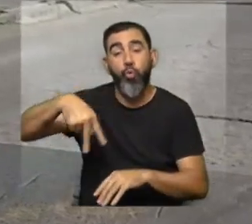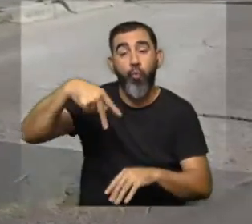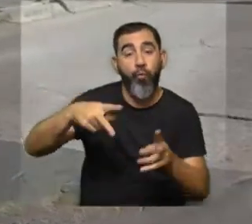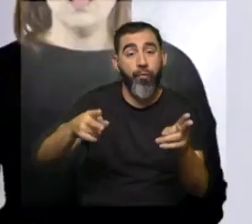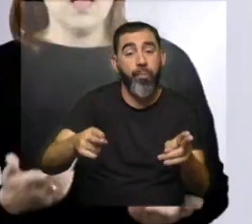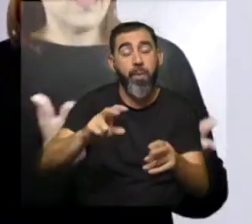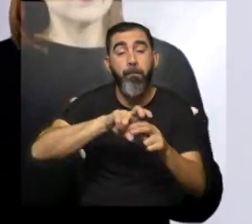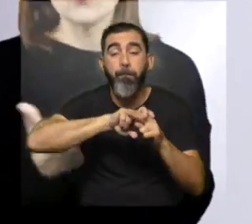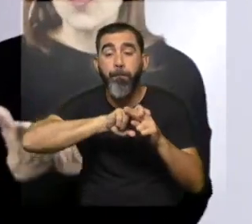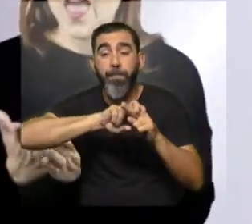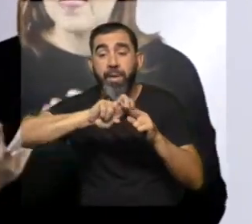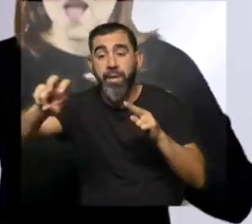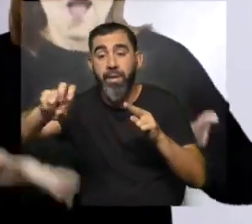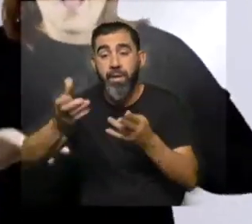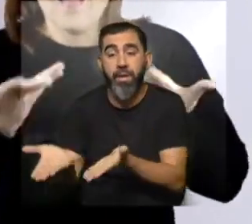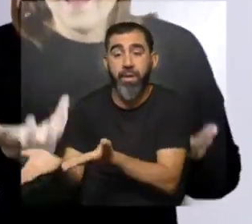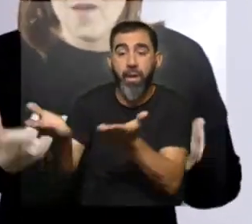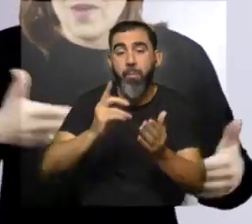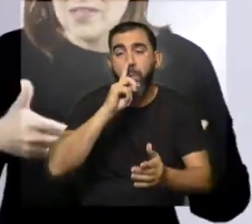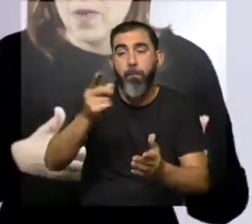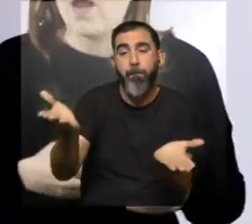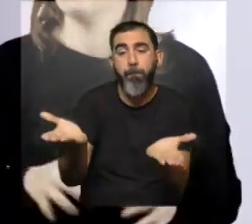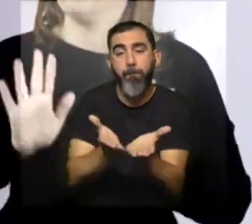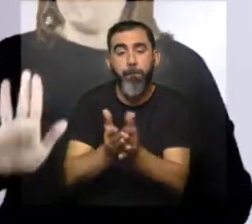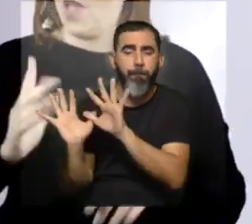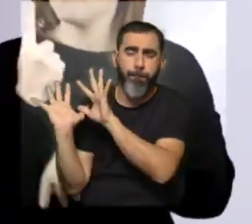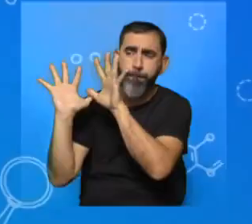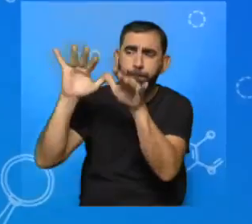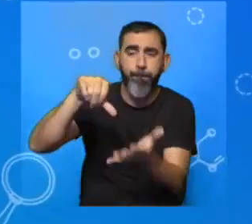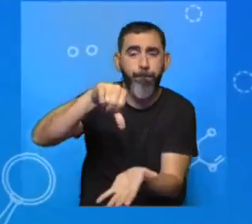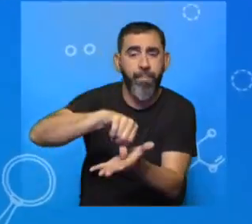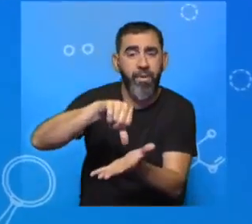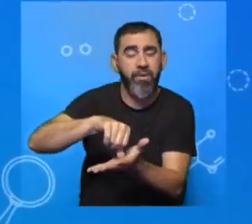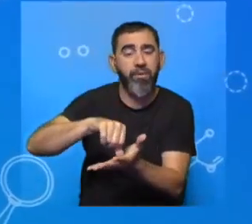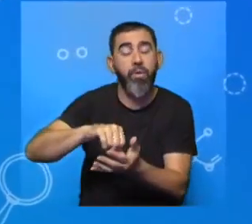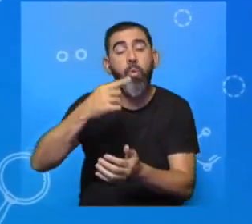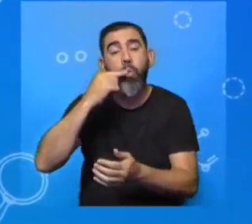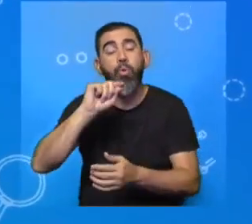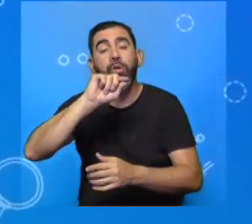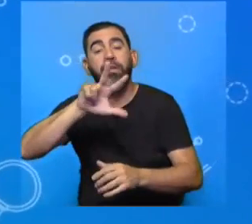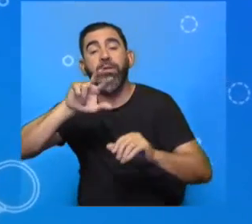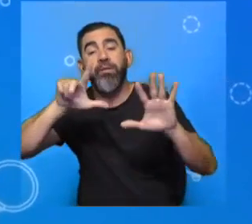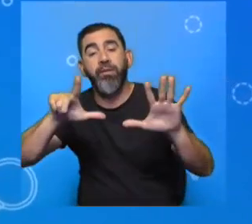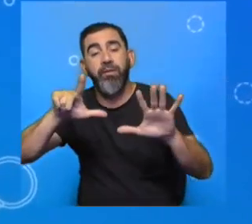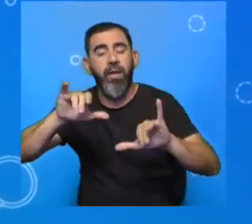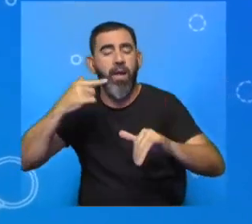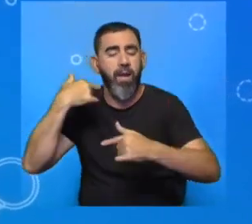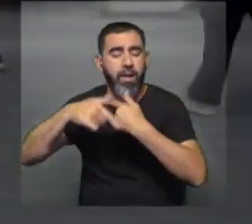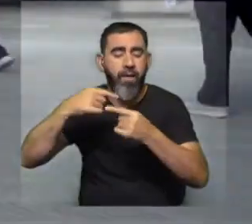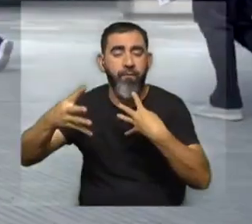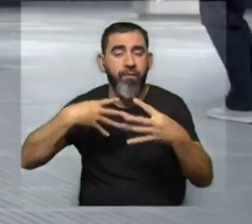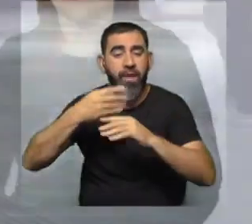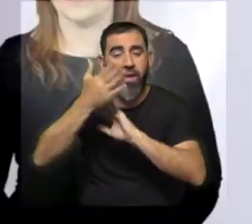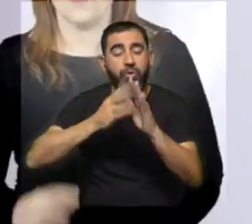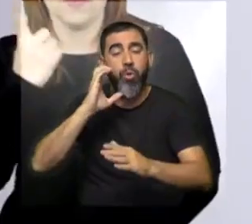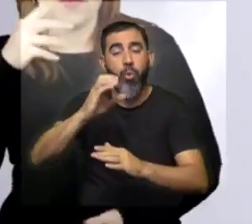noviembre, Piriápolis recibirá a miles de estudiantes de todo el país para la edición número 37 de la ya clásica Feria Nacional